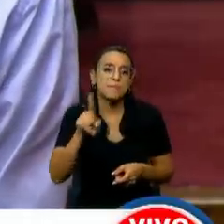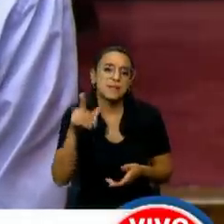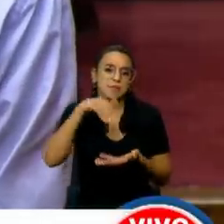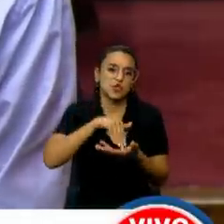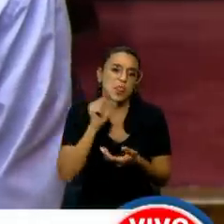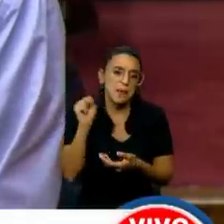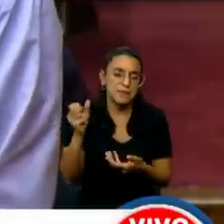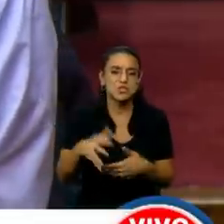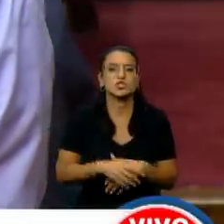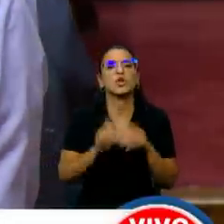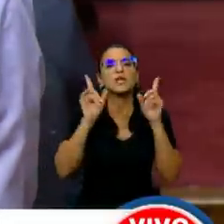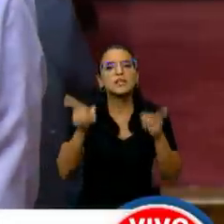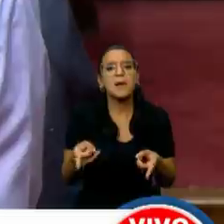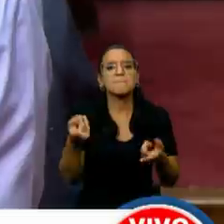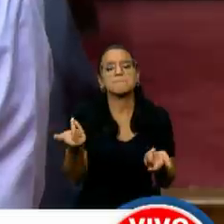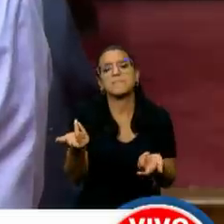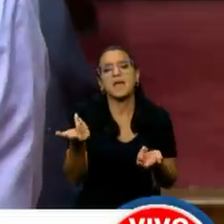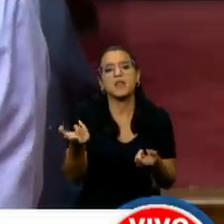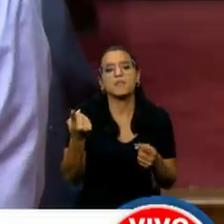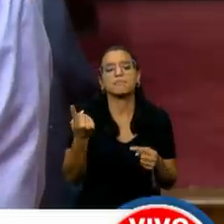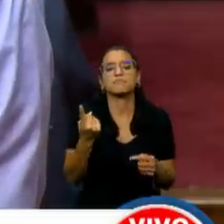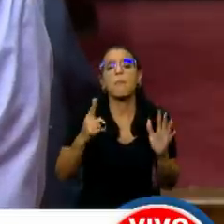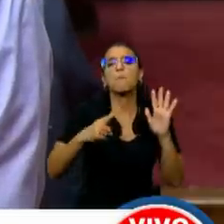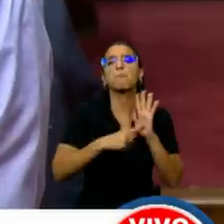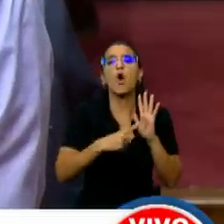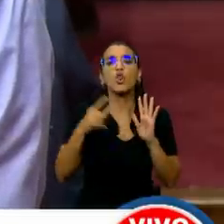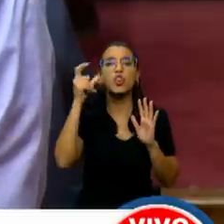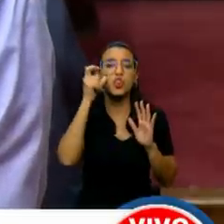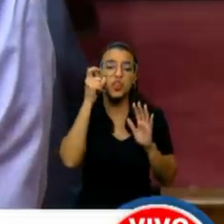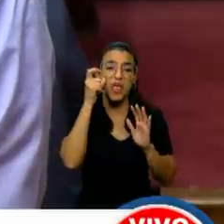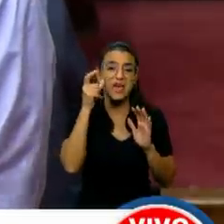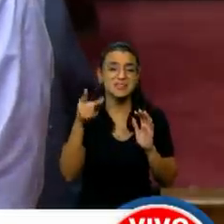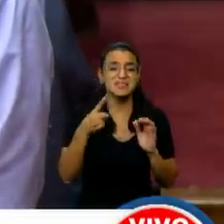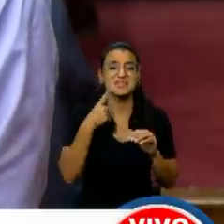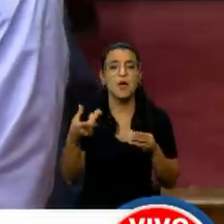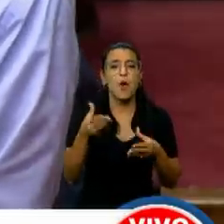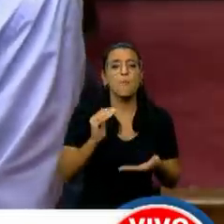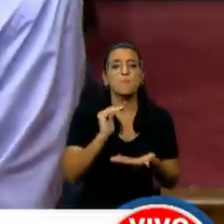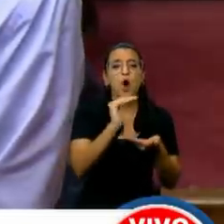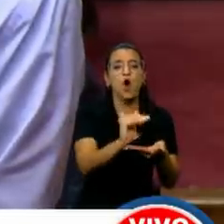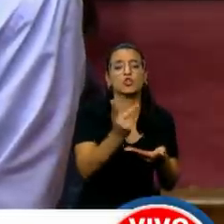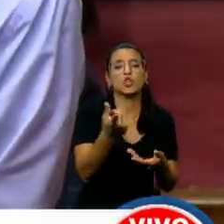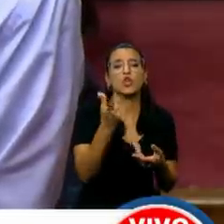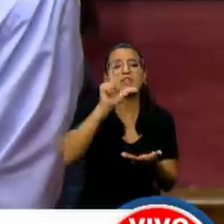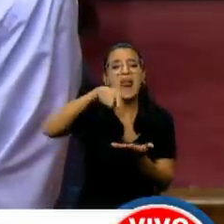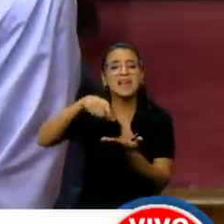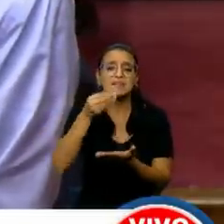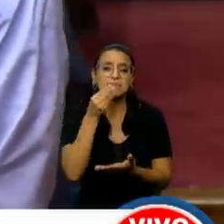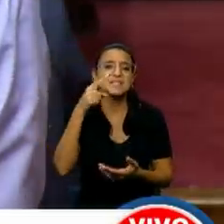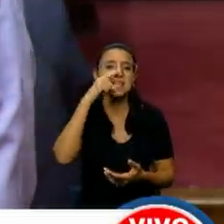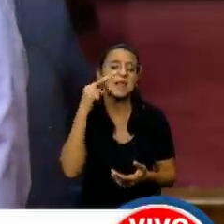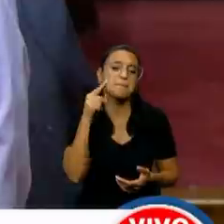pesos ni hablar de multiplicar por 10 el monto que se va a destinar a las tarjetas de alimentar que es de 7